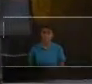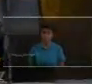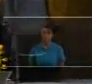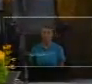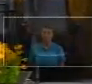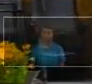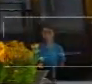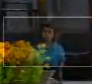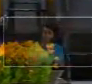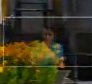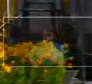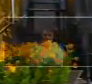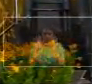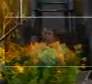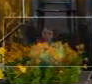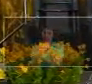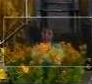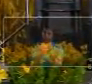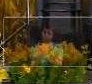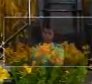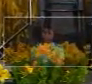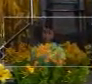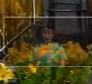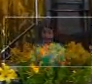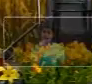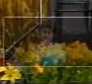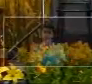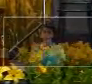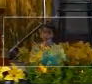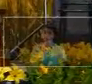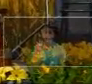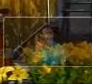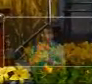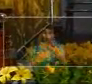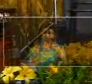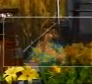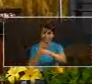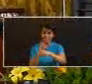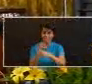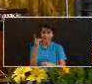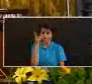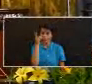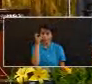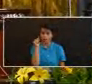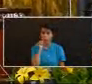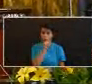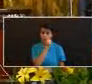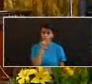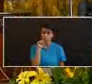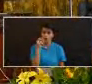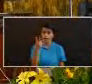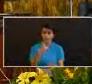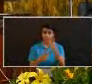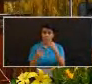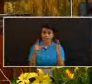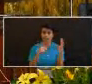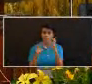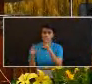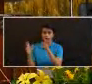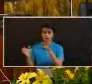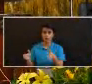Oro, diezmo, ayuno. Vengo a la iglesia, escucho al hermano Sergio. Vengo al discipulado.